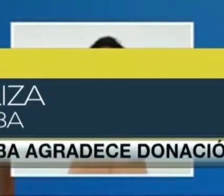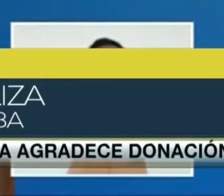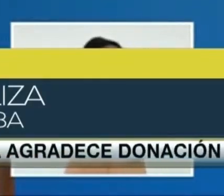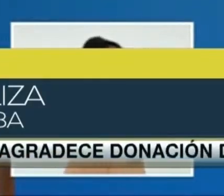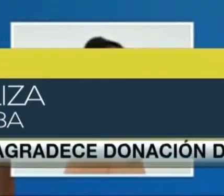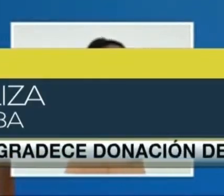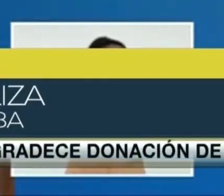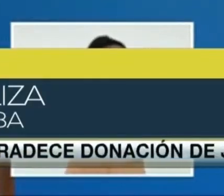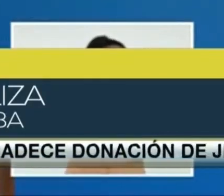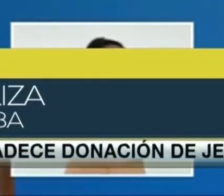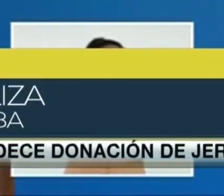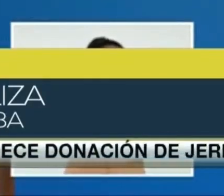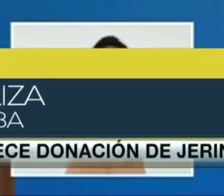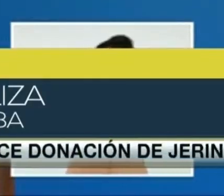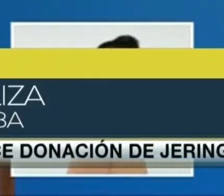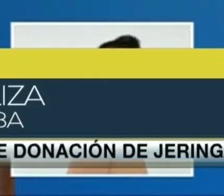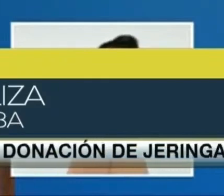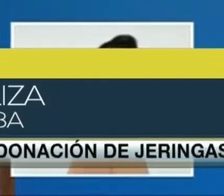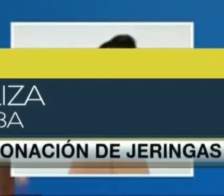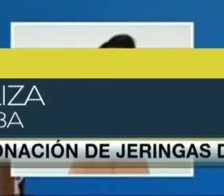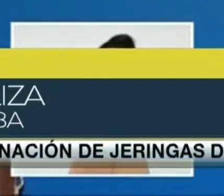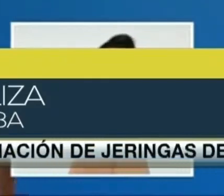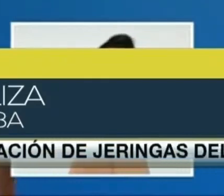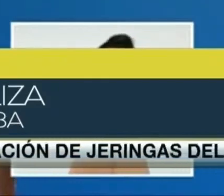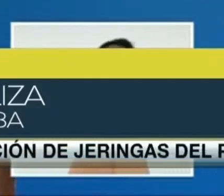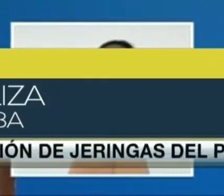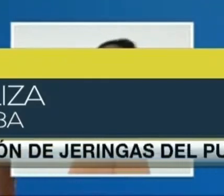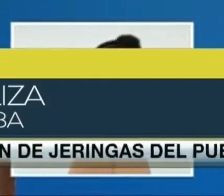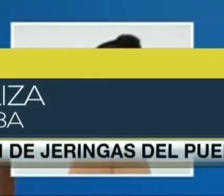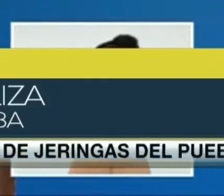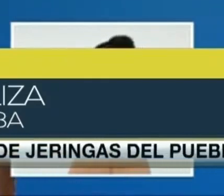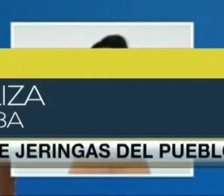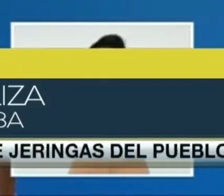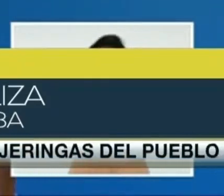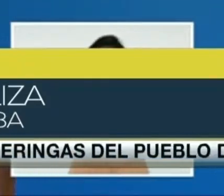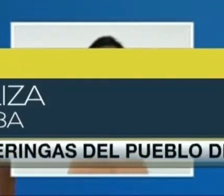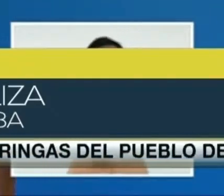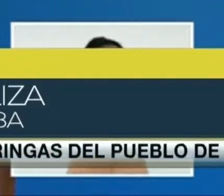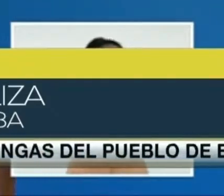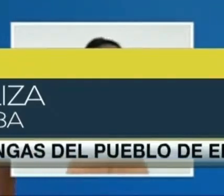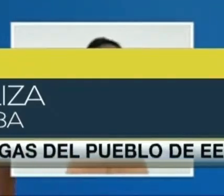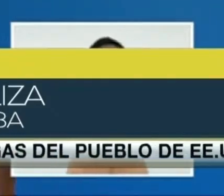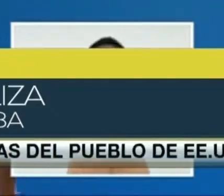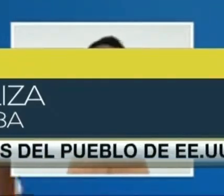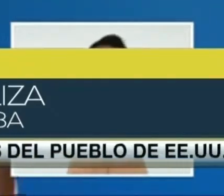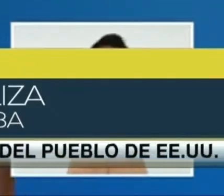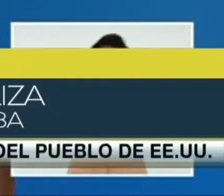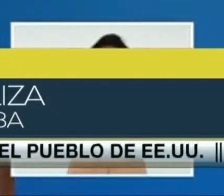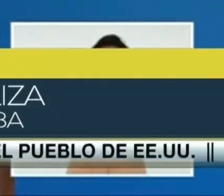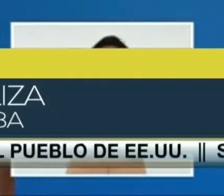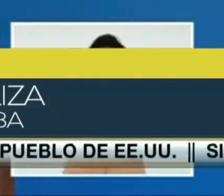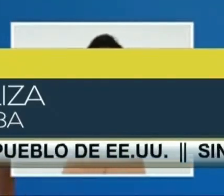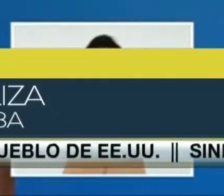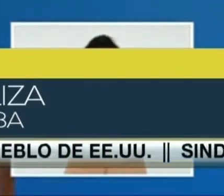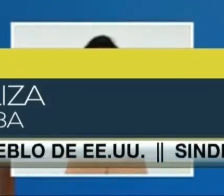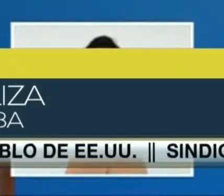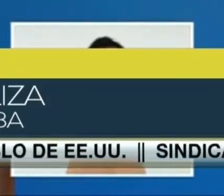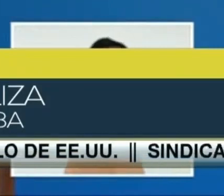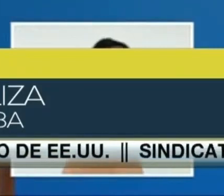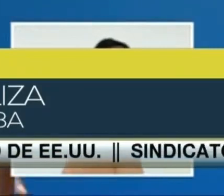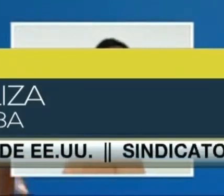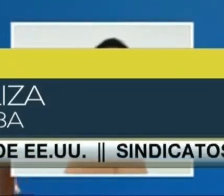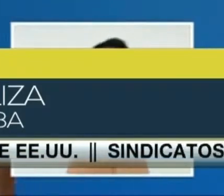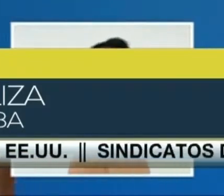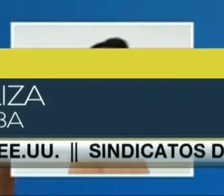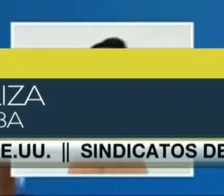consagración del gobierno en la atención a dificultades y carencias y privaciones y